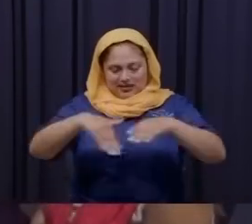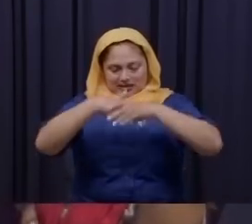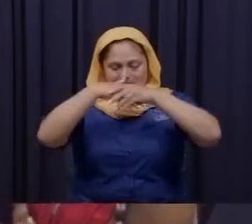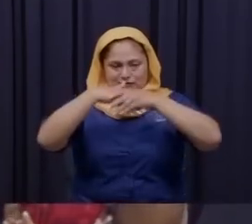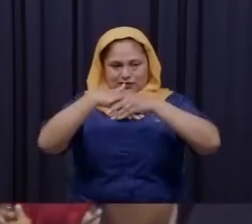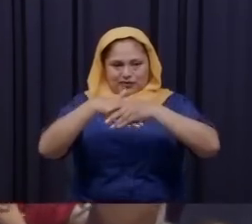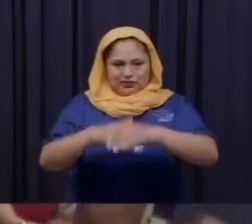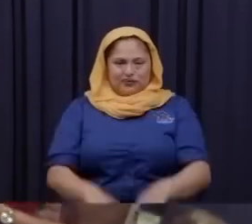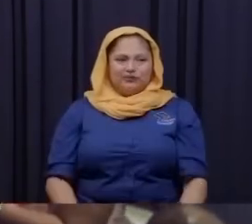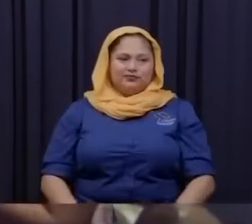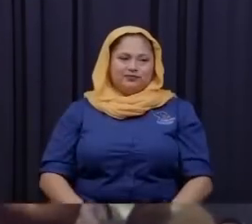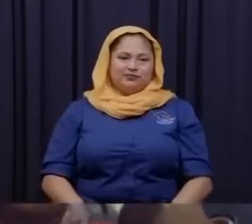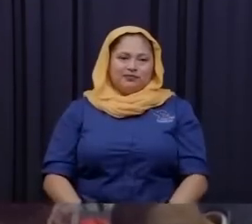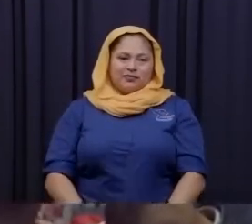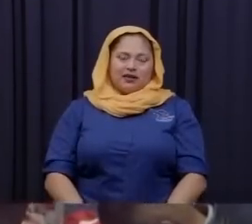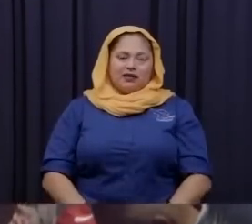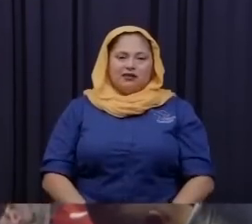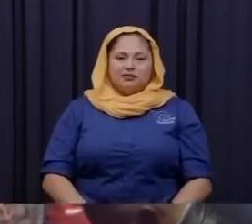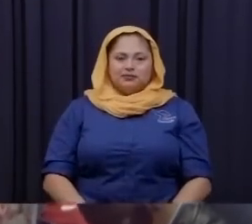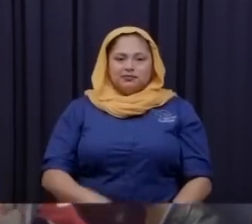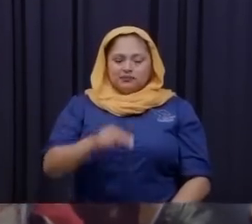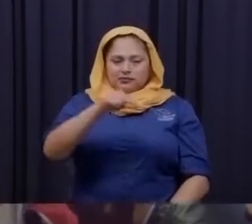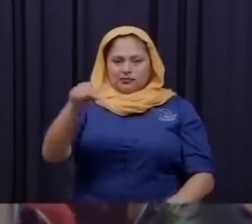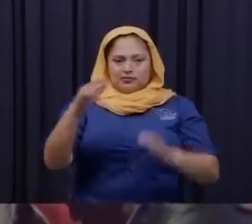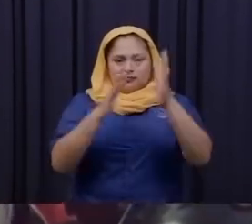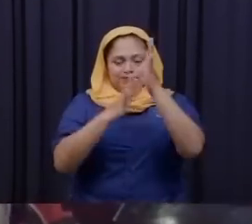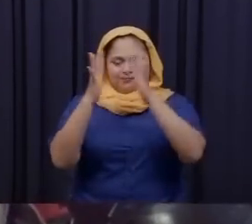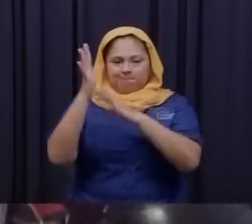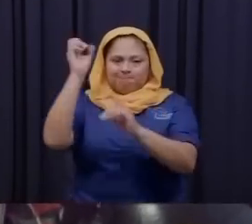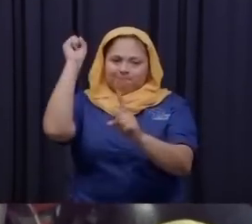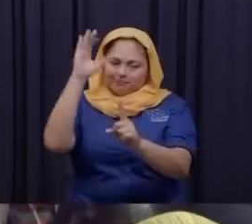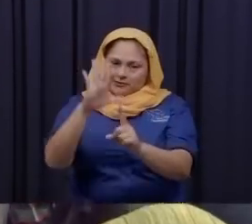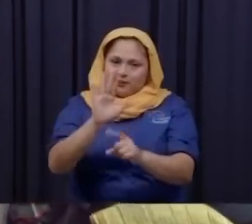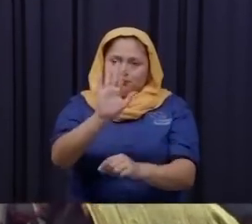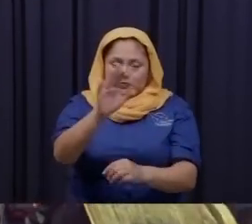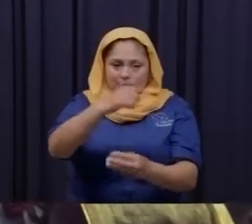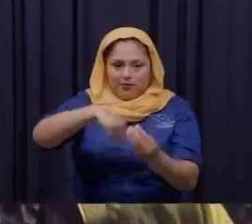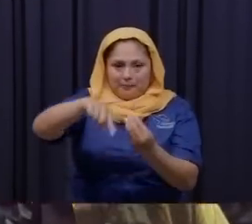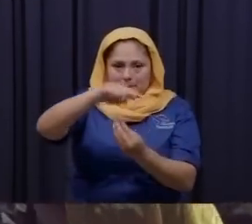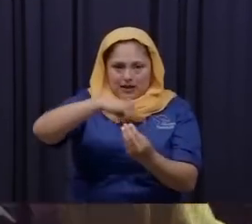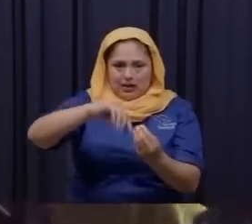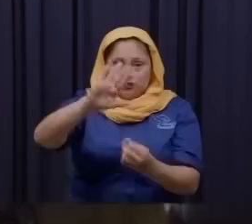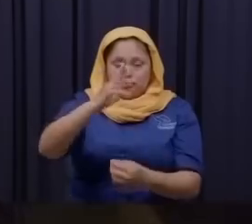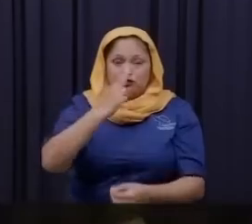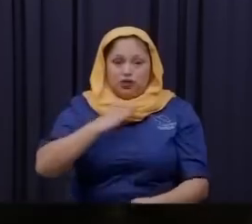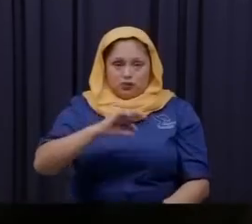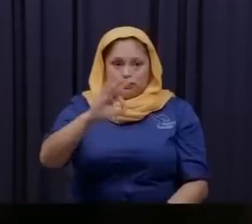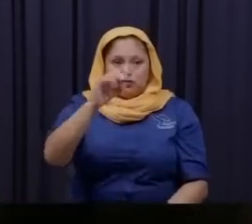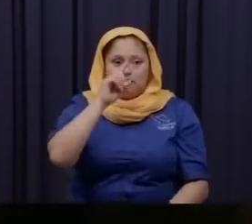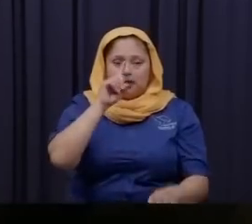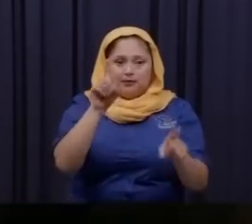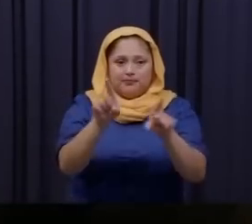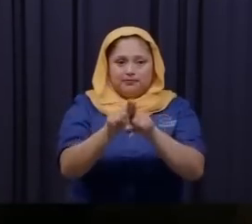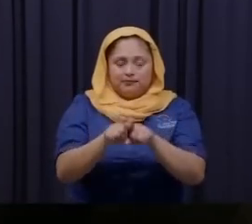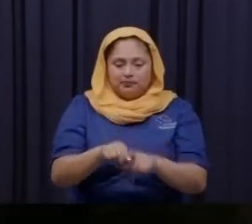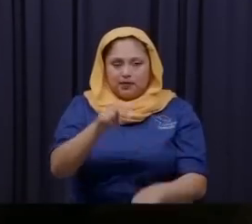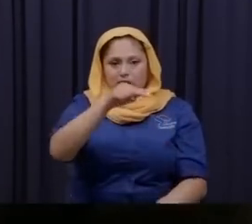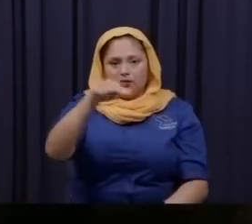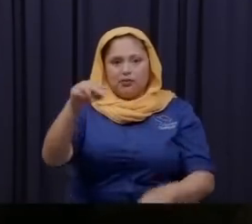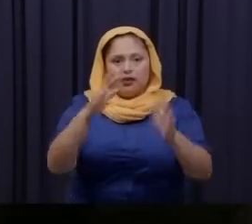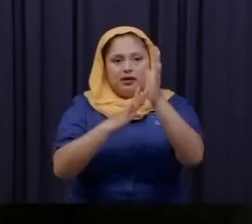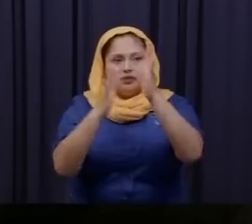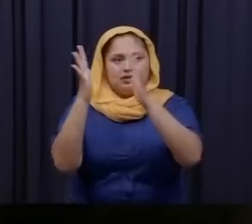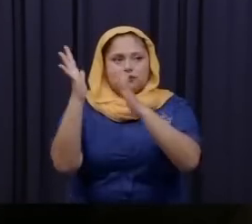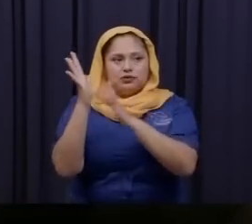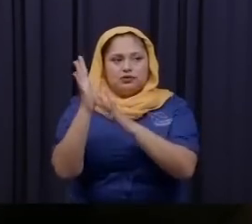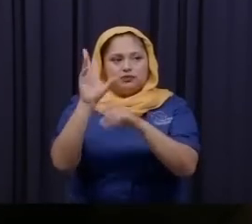vida conyugal que ellos tienen hoy. En el nombre de Jesús bendecimos a su familia, a su descendencia, Padre, en el nombre de